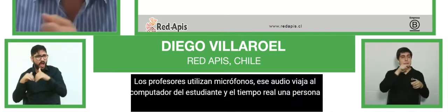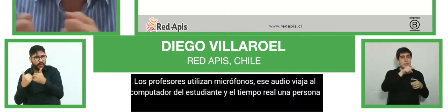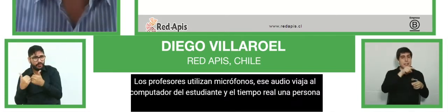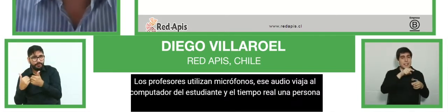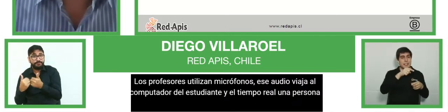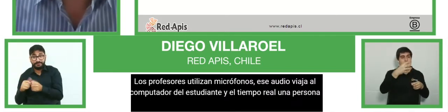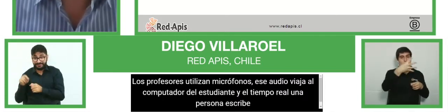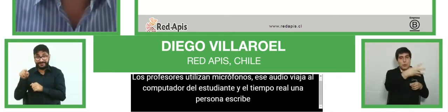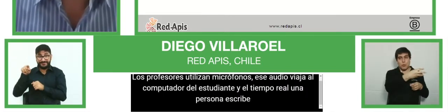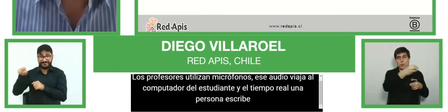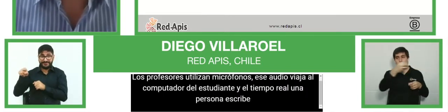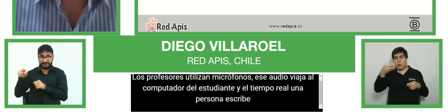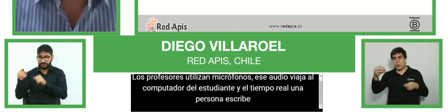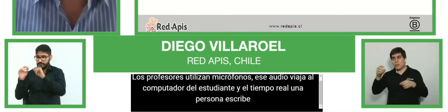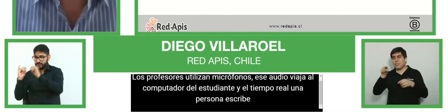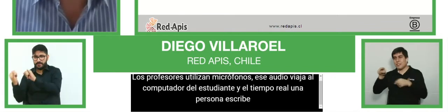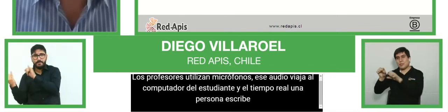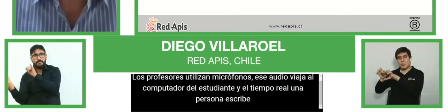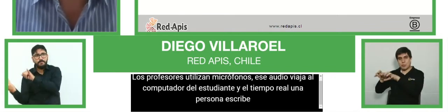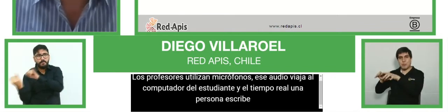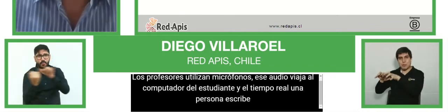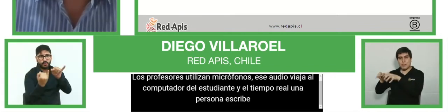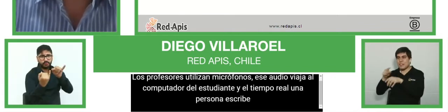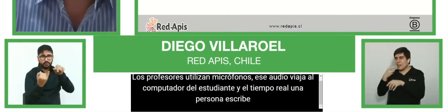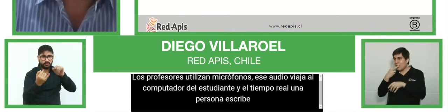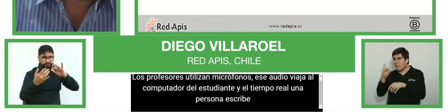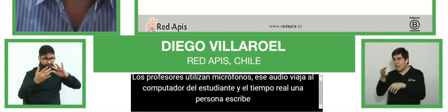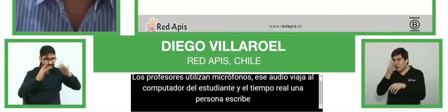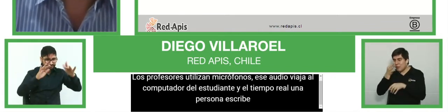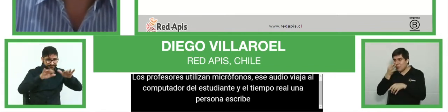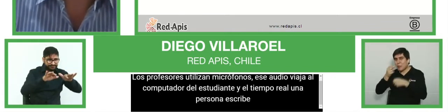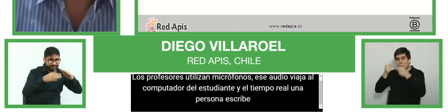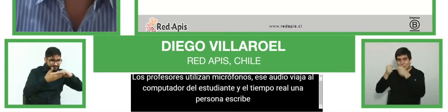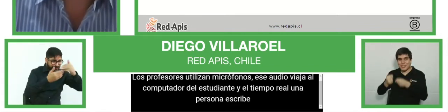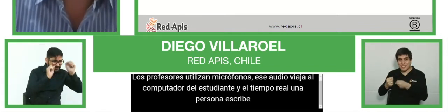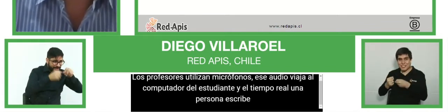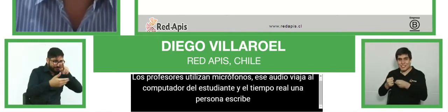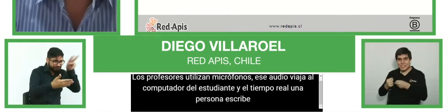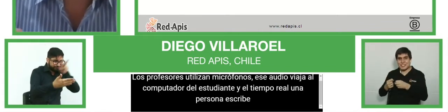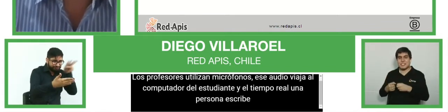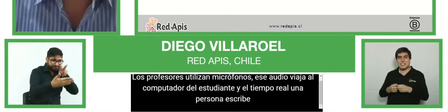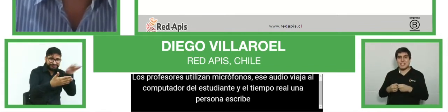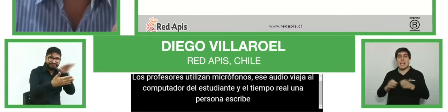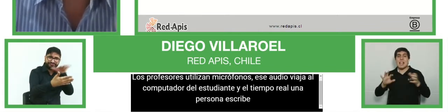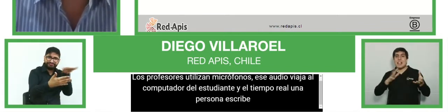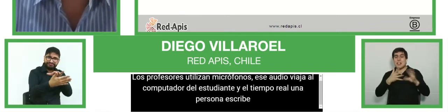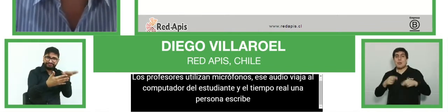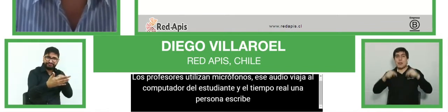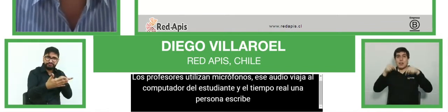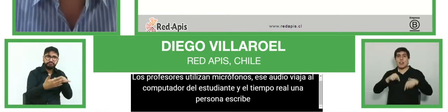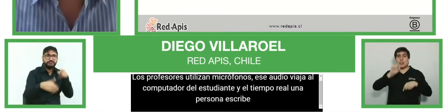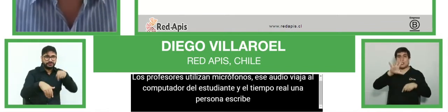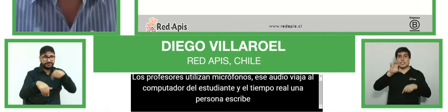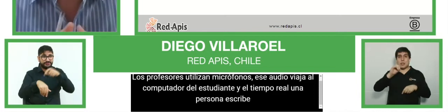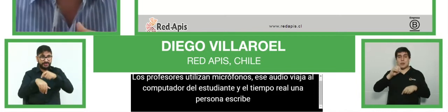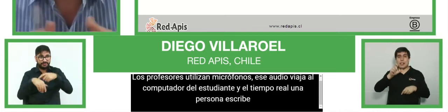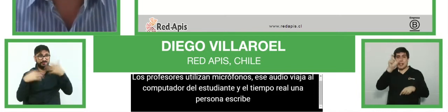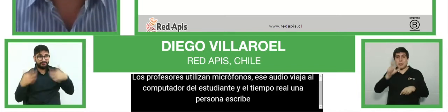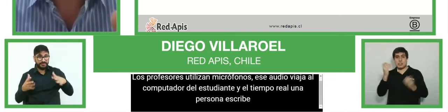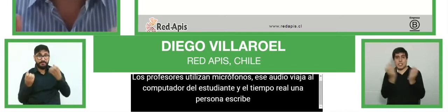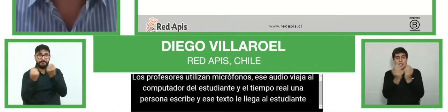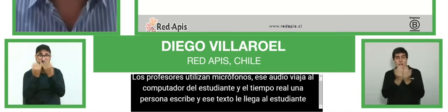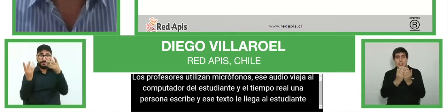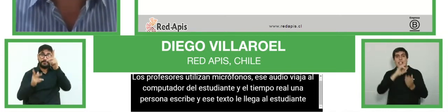va llegando al estudiante en tiempo real. Y esto hoy día, en este momento, debe estar pasando con al menos 50 estudiantes acá en Chile, en